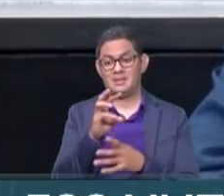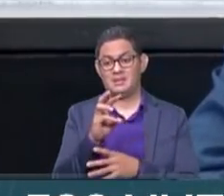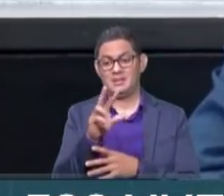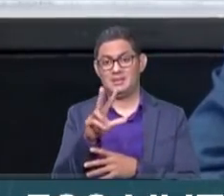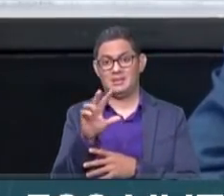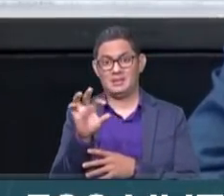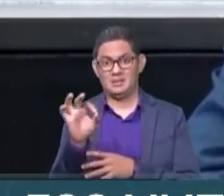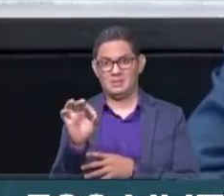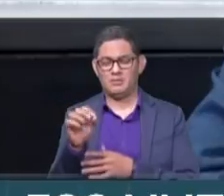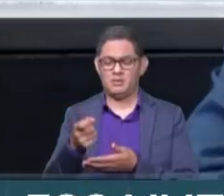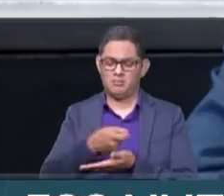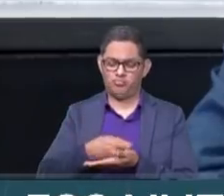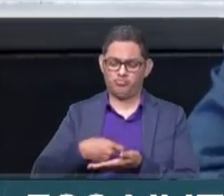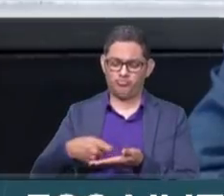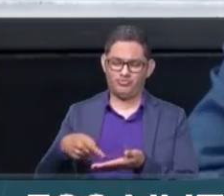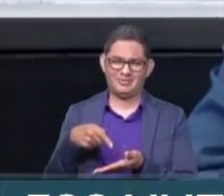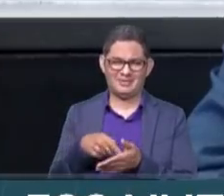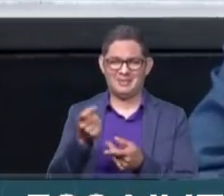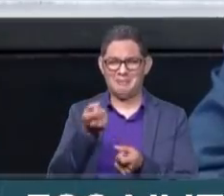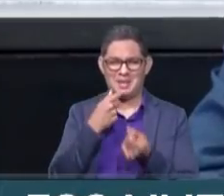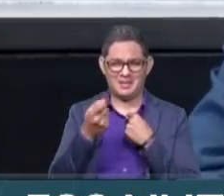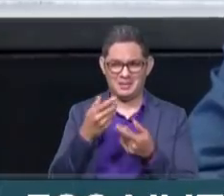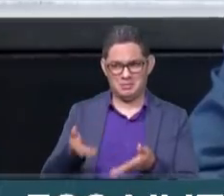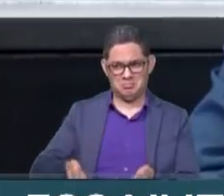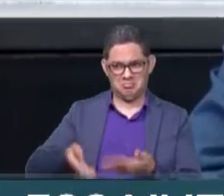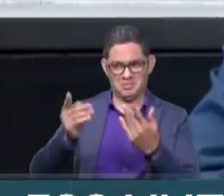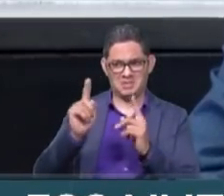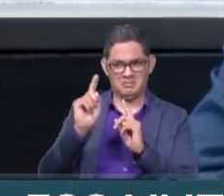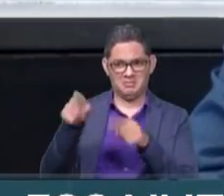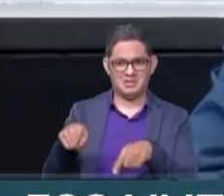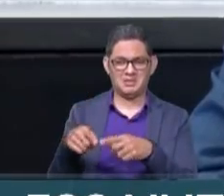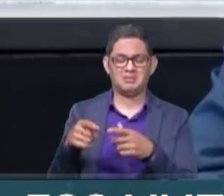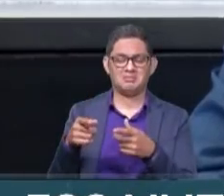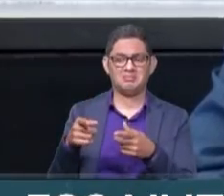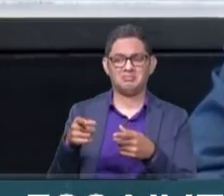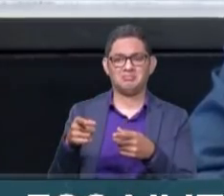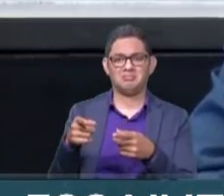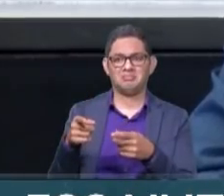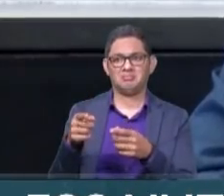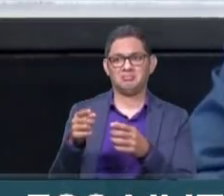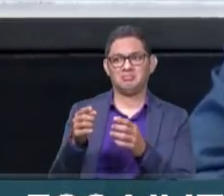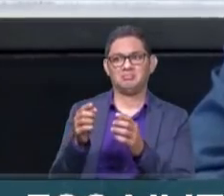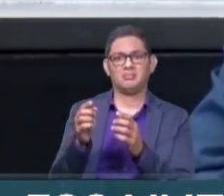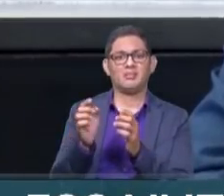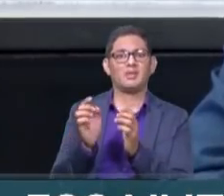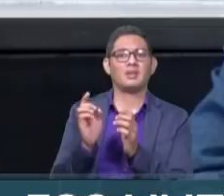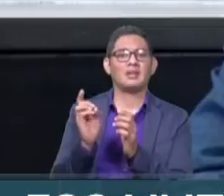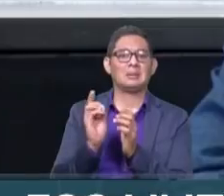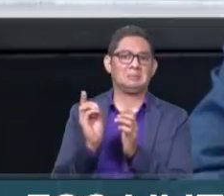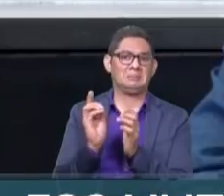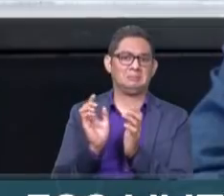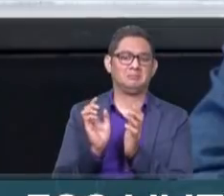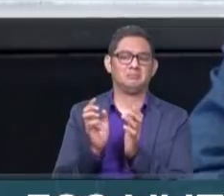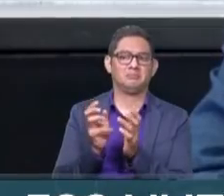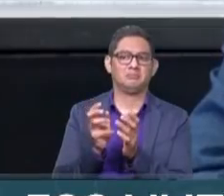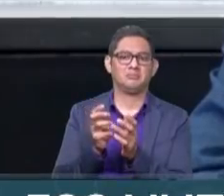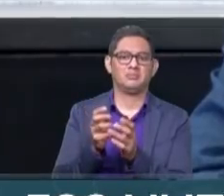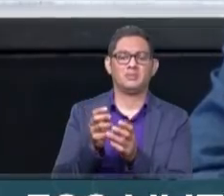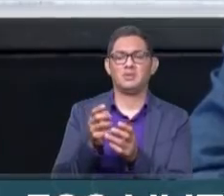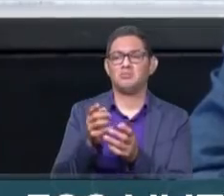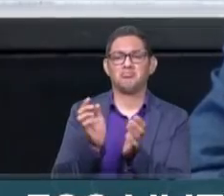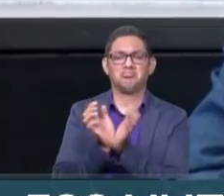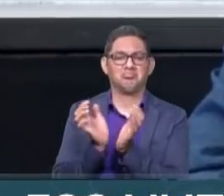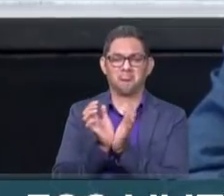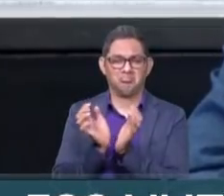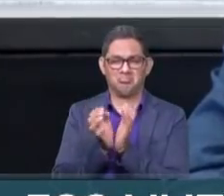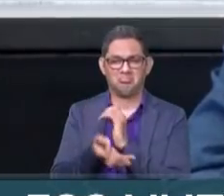3.639 recetas electrónicas para que los pacientes acudan de manera directa a retirar los medicamentos a los centros